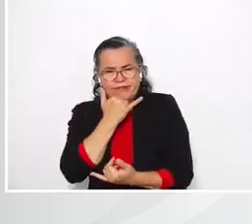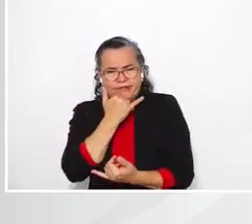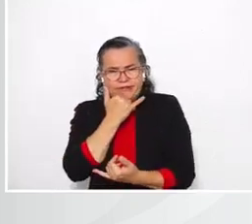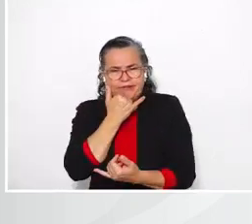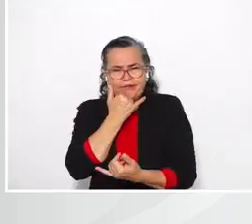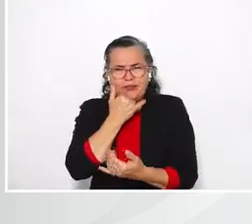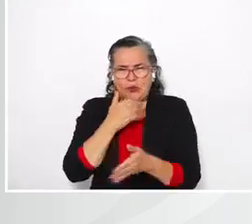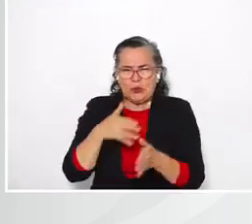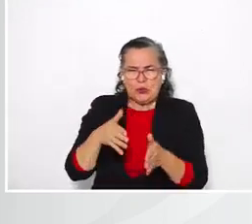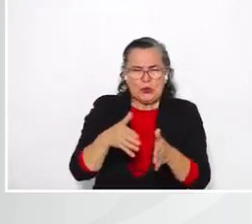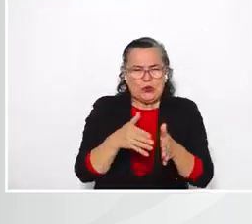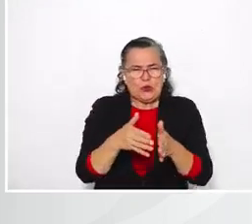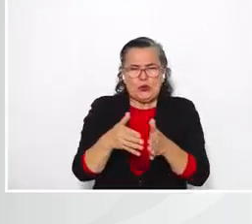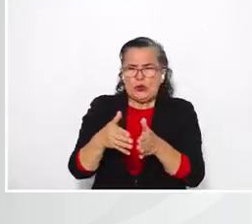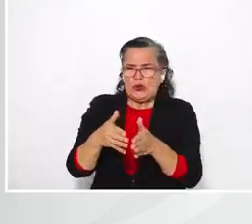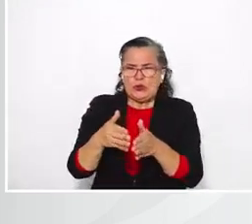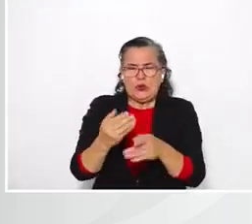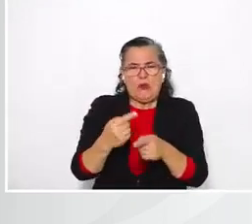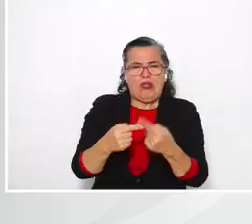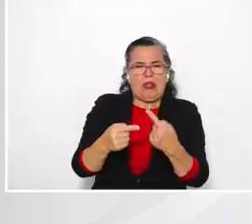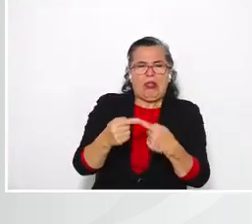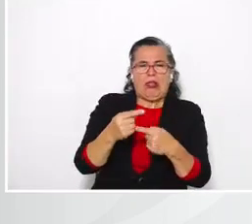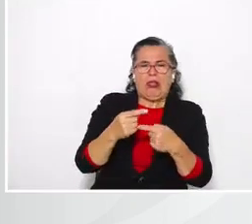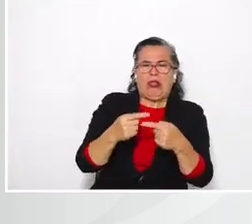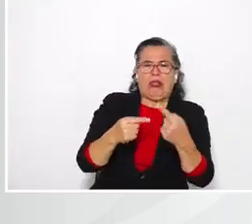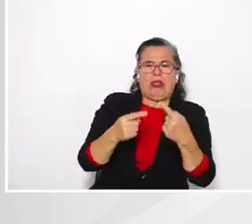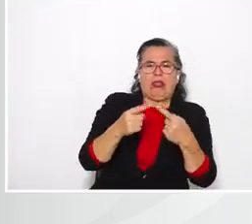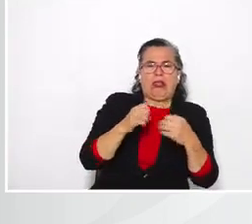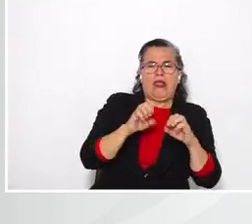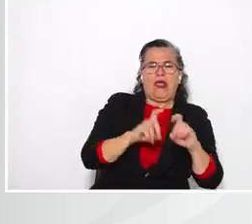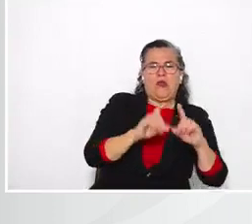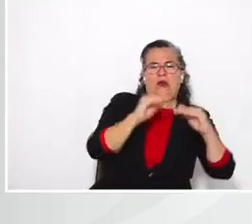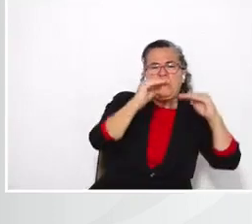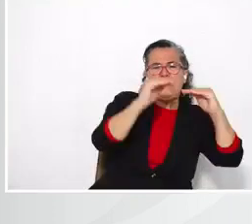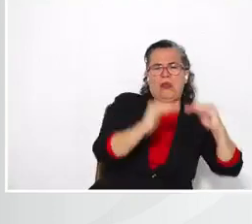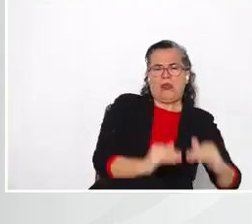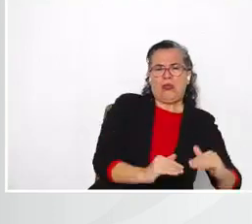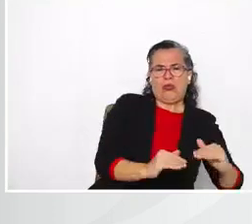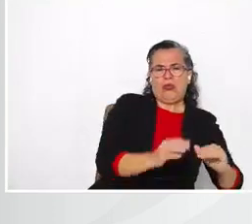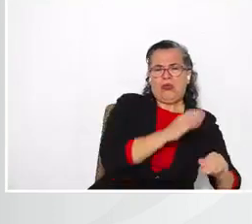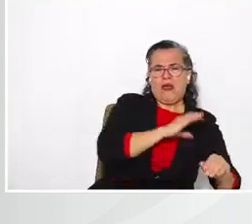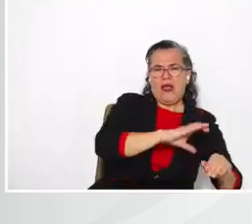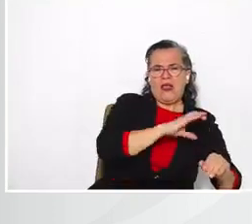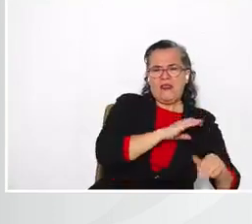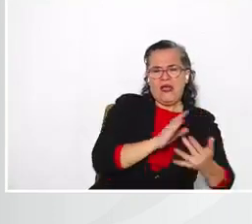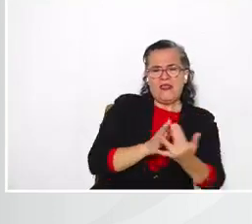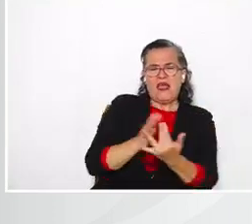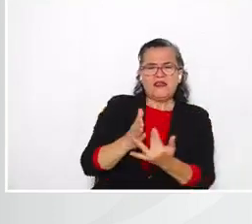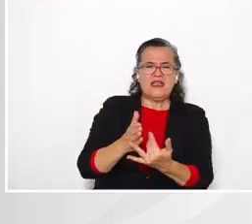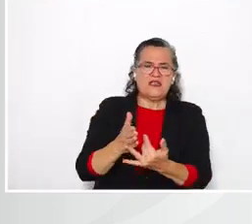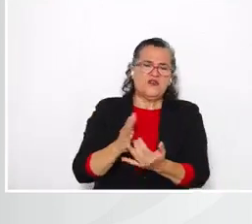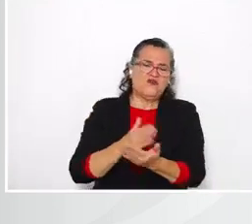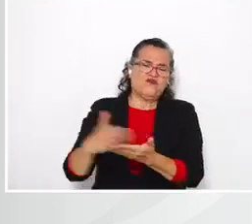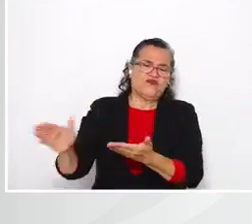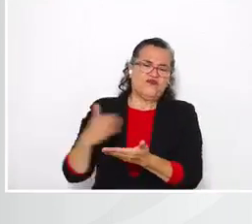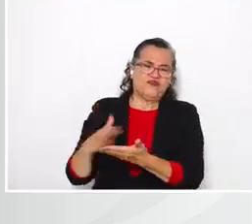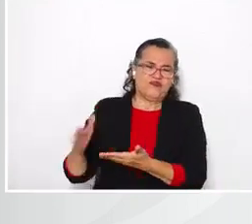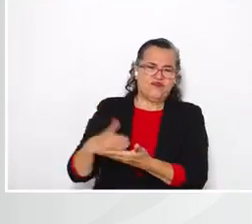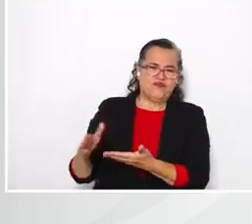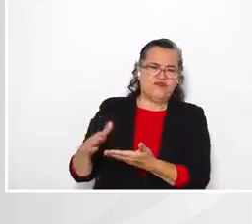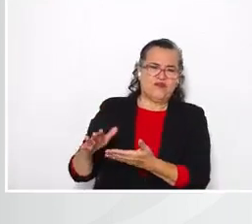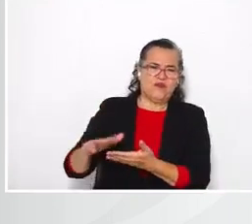un sendero de involución hacia una educación de menor calidad y accesos excluyentes para